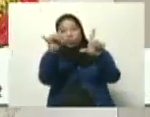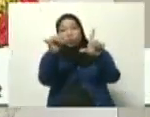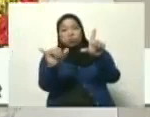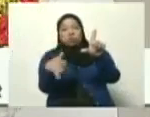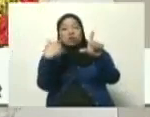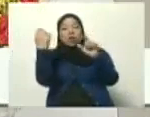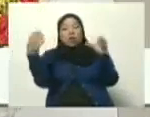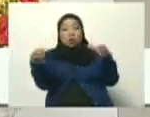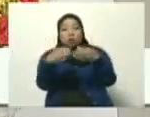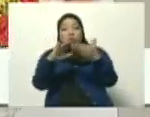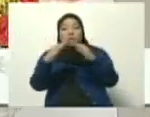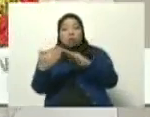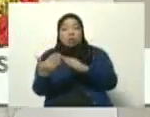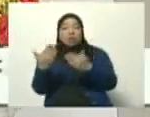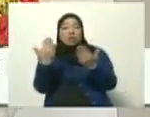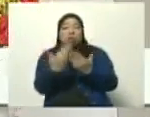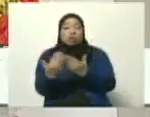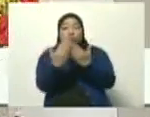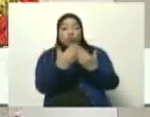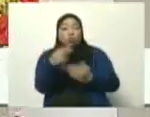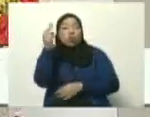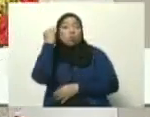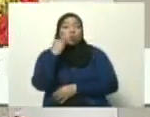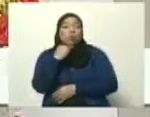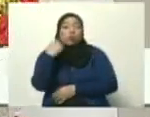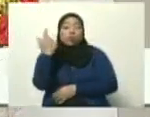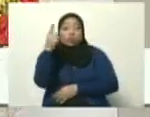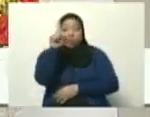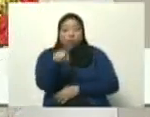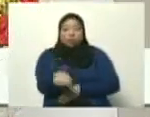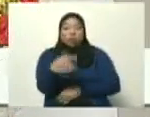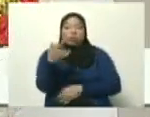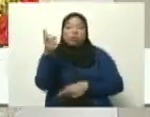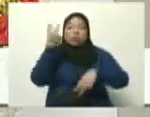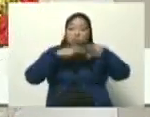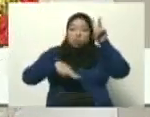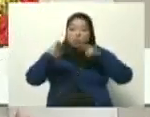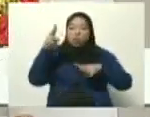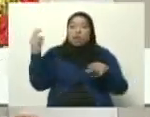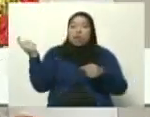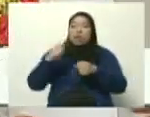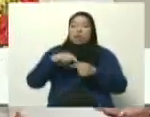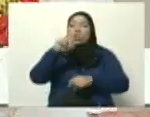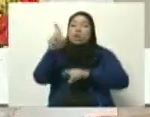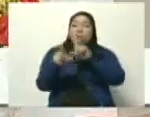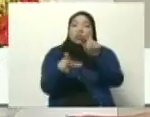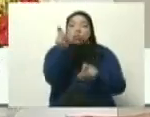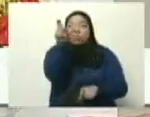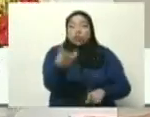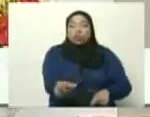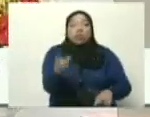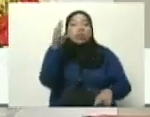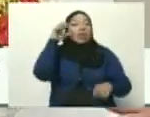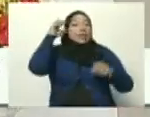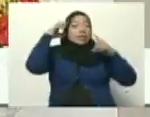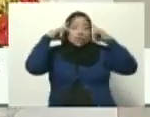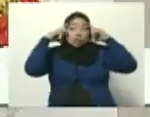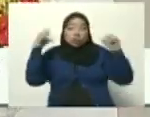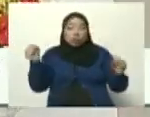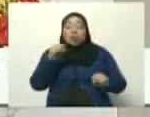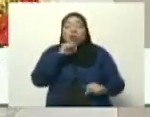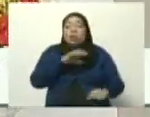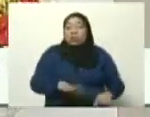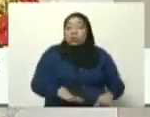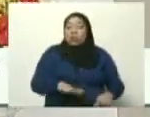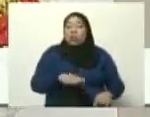podido verlo en vivo puede visitar el canal y disfrutar de las intervenciones de las historiadoras que nos acompañaron hoy. Y la